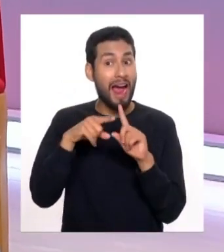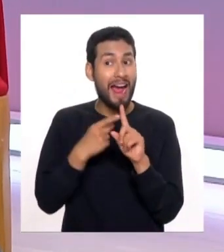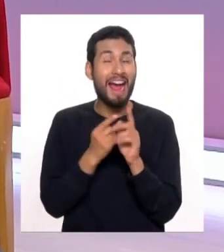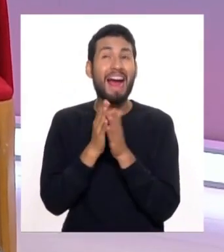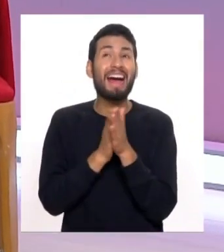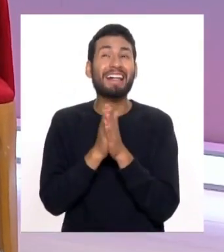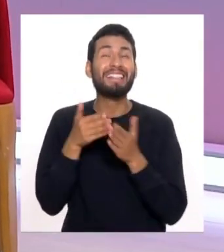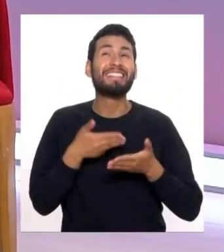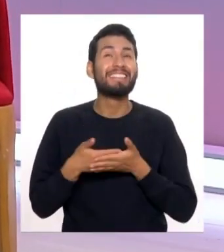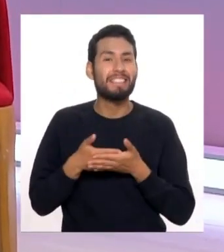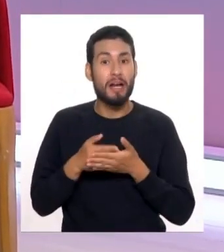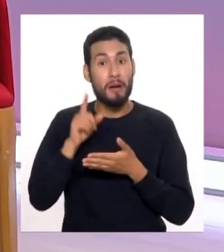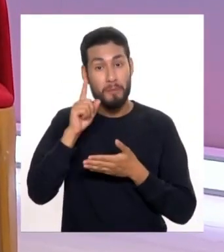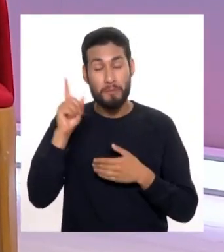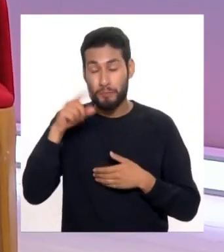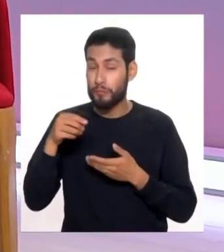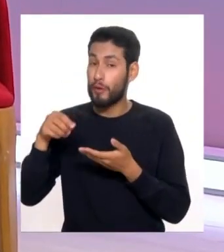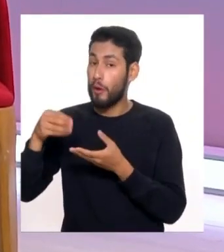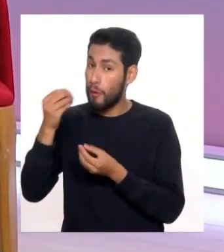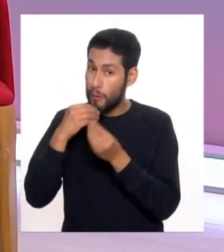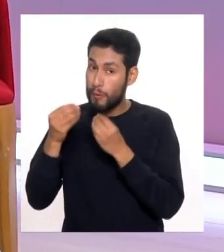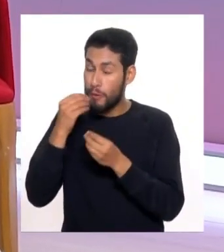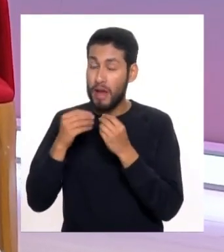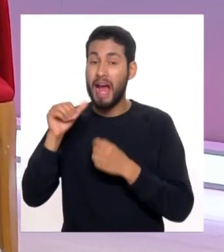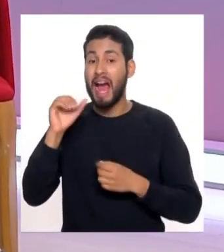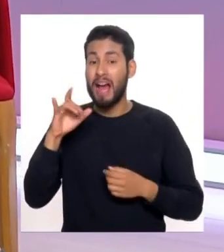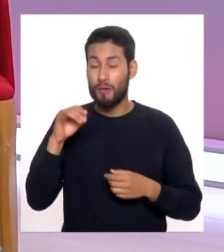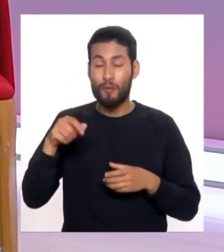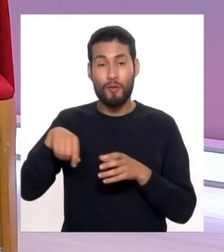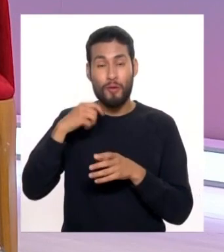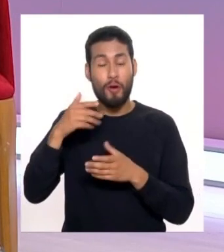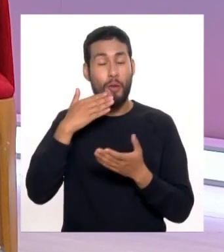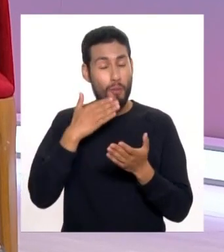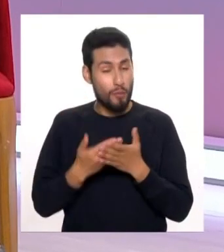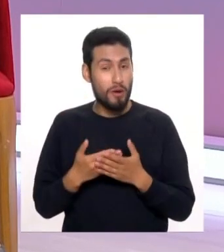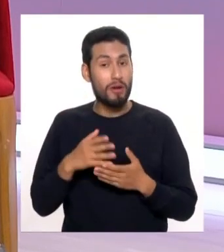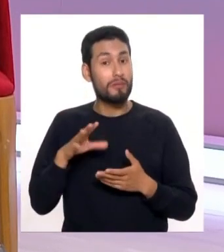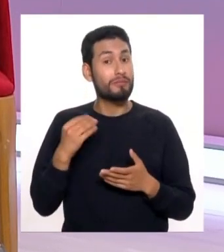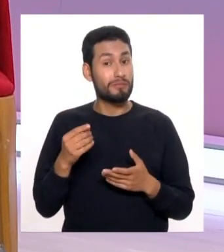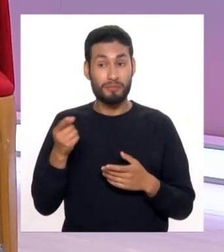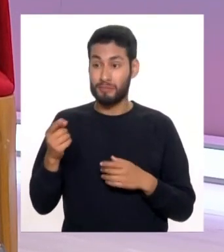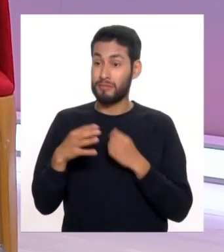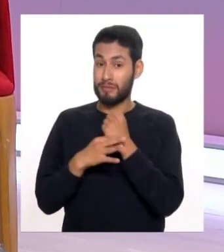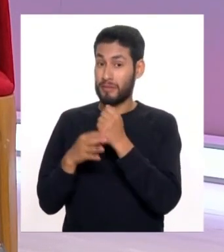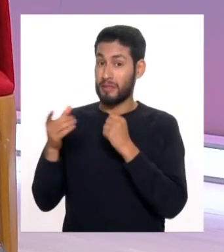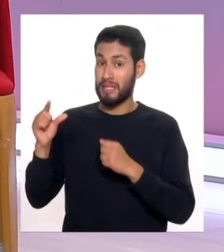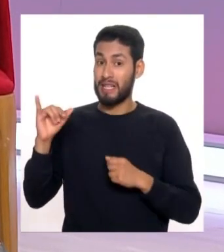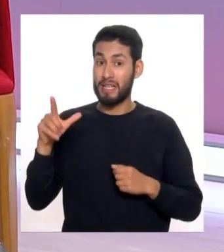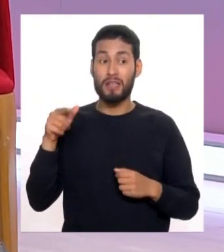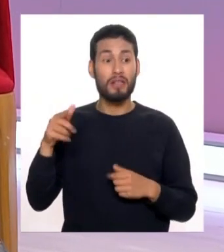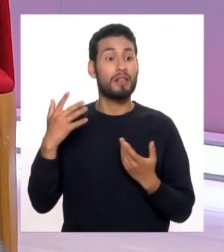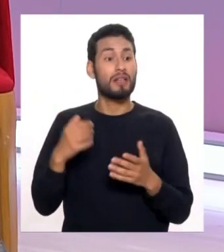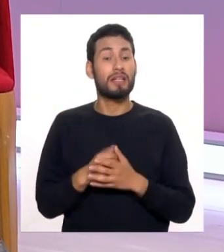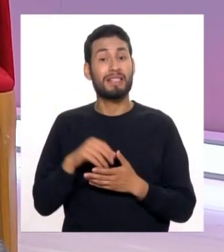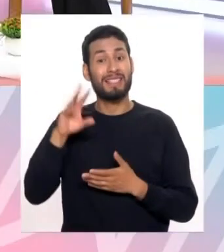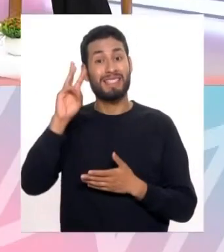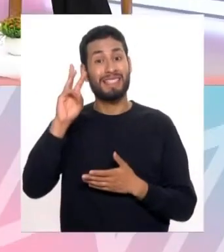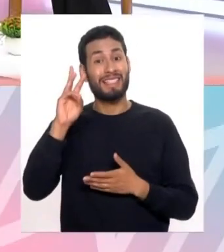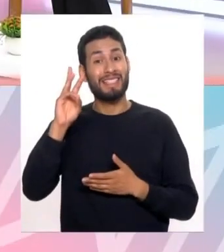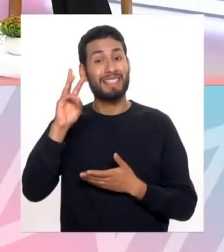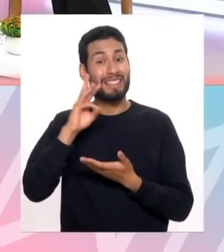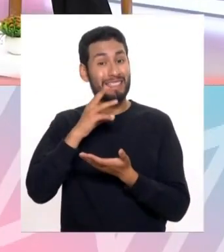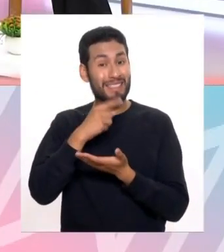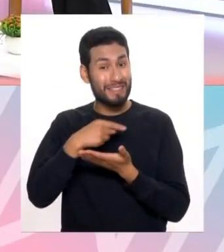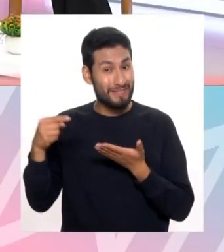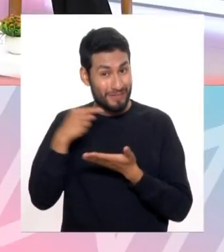estar tomando una suplementación de ácido fólico antes de, porque como dice el doctor Gil, las primeras 6 semanas marcan la vida